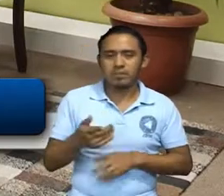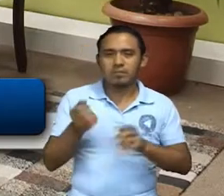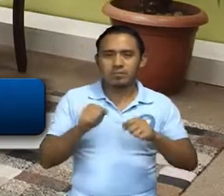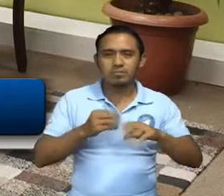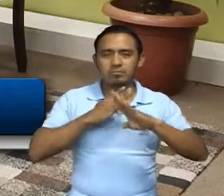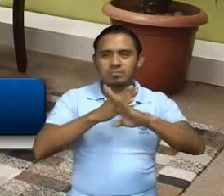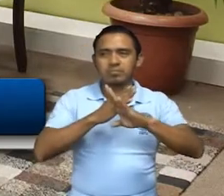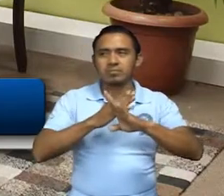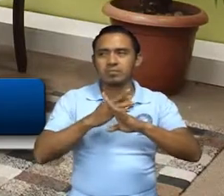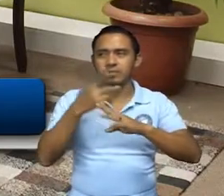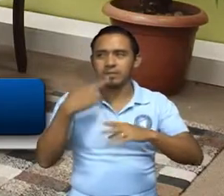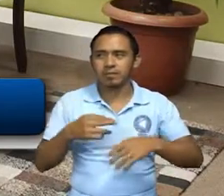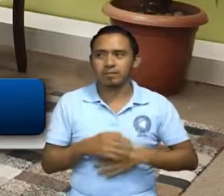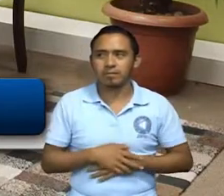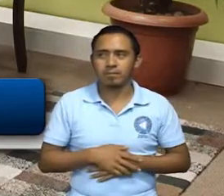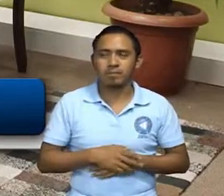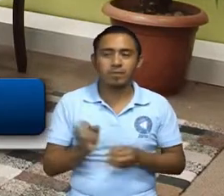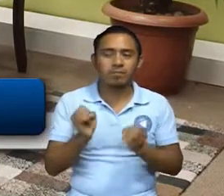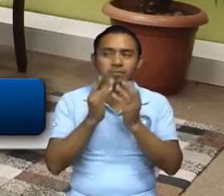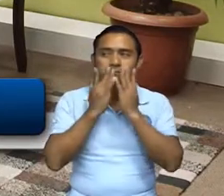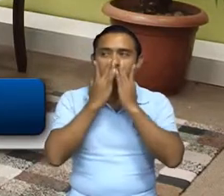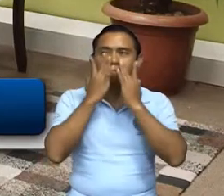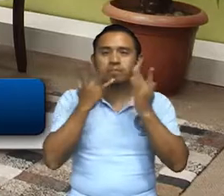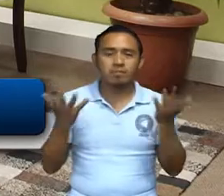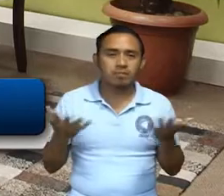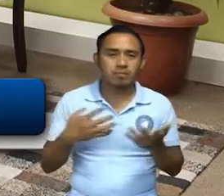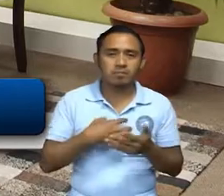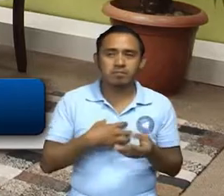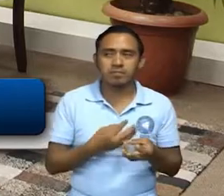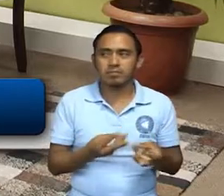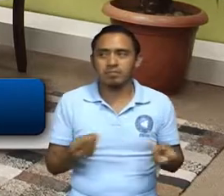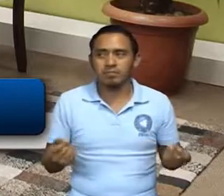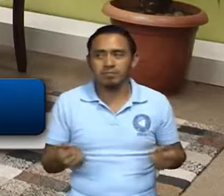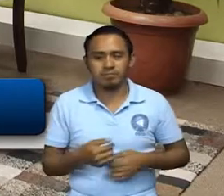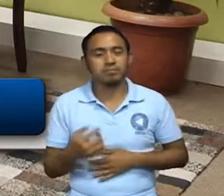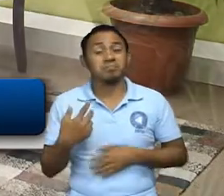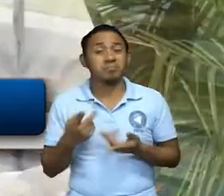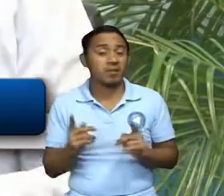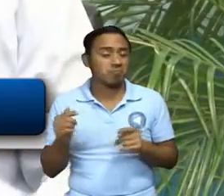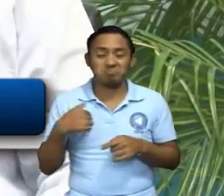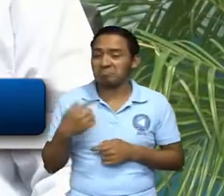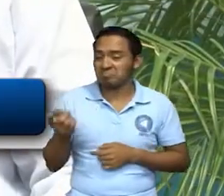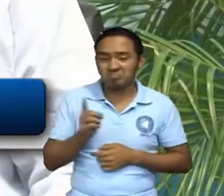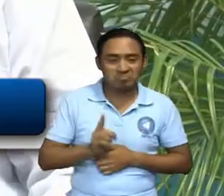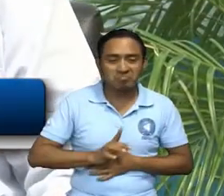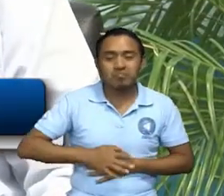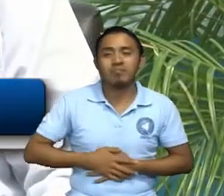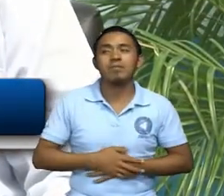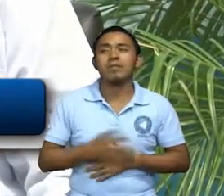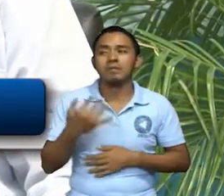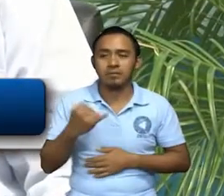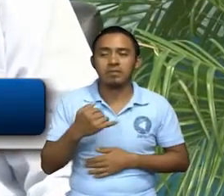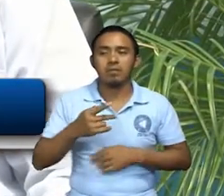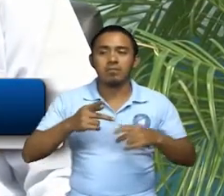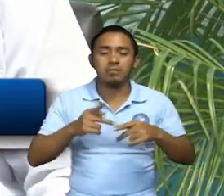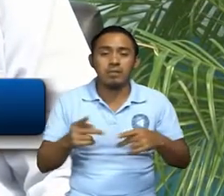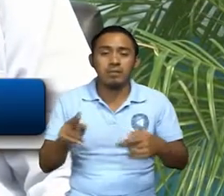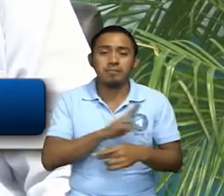el sangrado. Es por el olor a la tierra, dicen. No sé. Realmente el aspecto científico no me lo sé, ¿ya? Pero sí, cuando hay sangrado